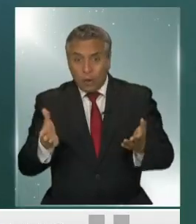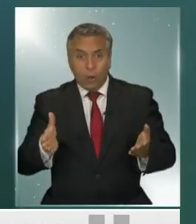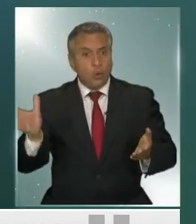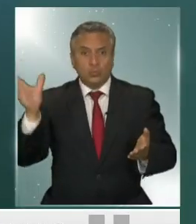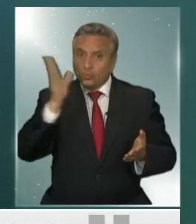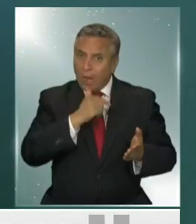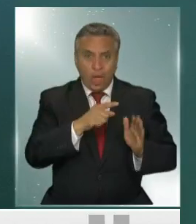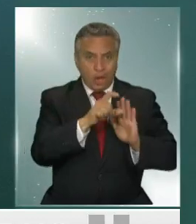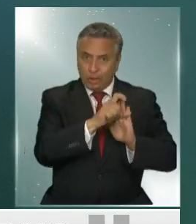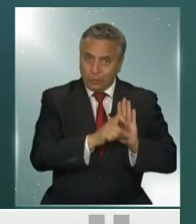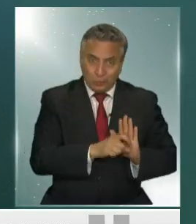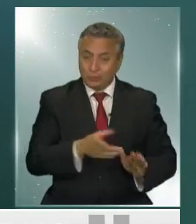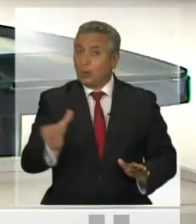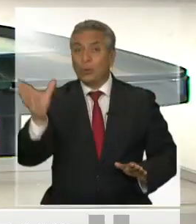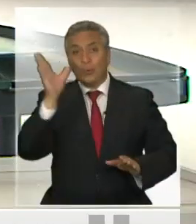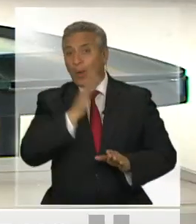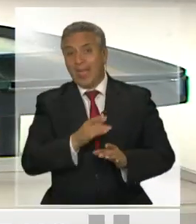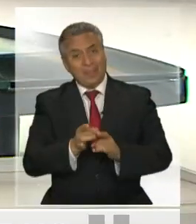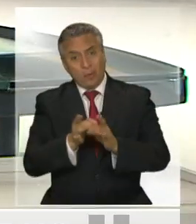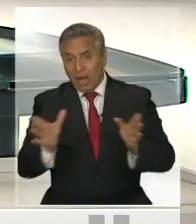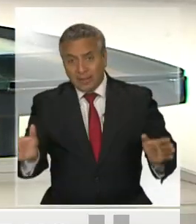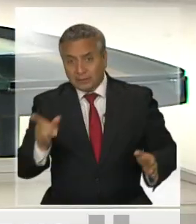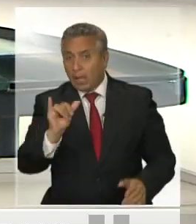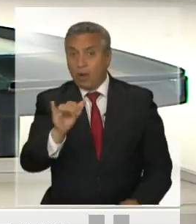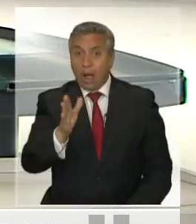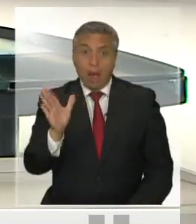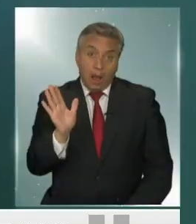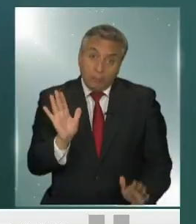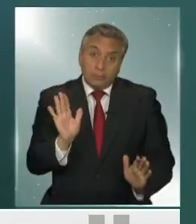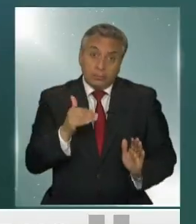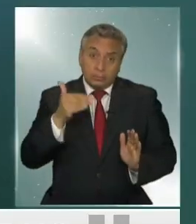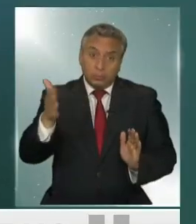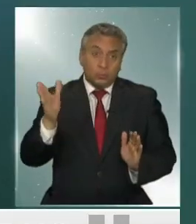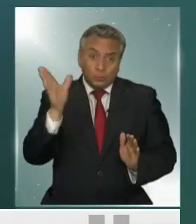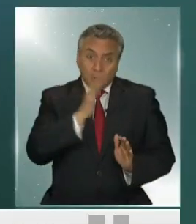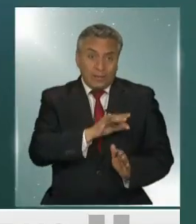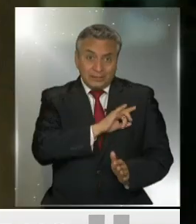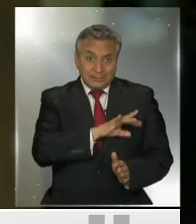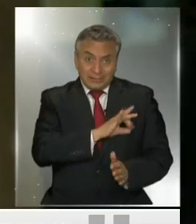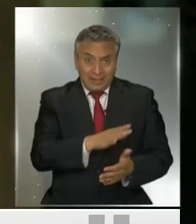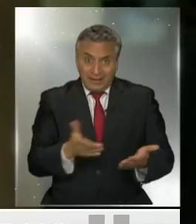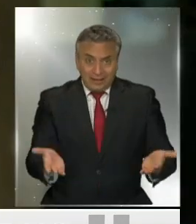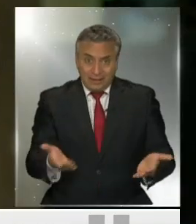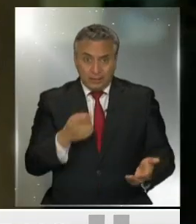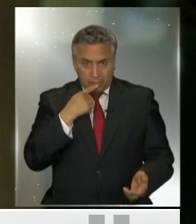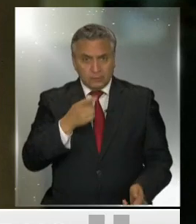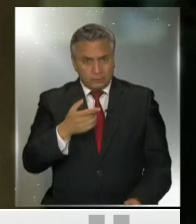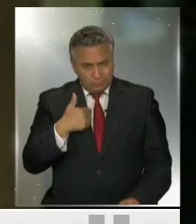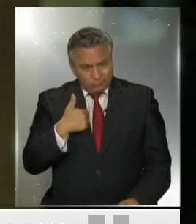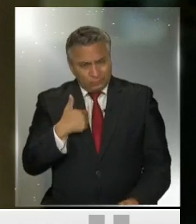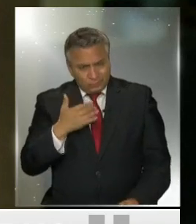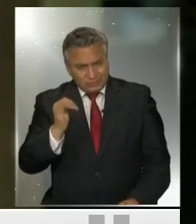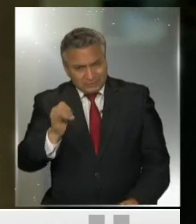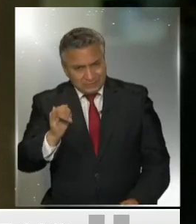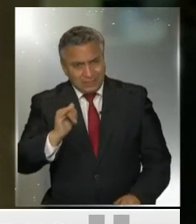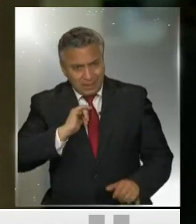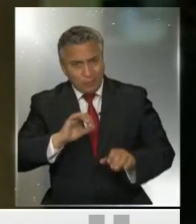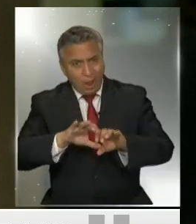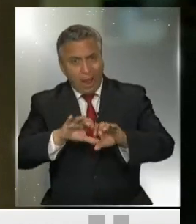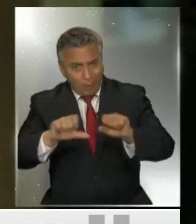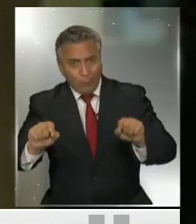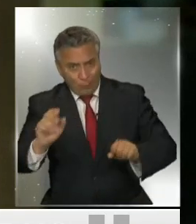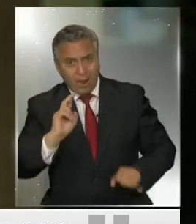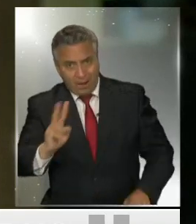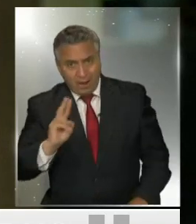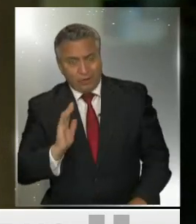constitución no vamos a tener democracia y probablemente no tengamos país que aquí ni estamos absolutamente de acuerdo soleá pero para poder focalizar nos